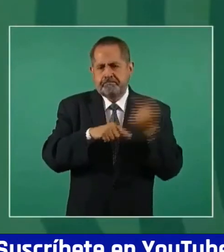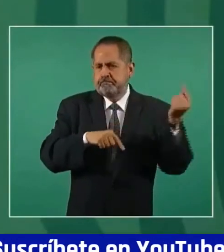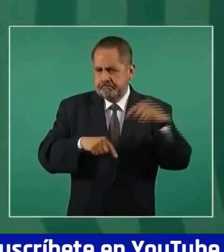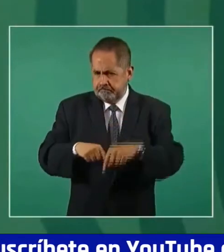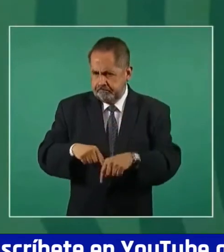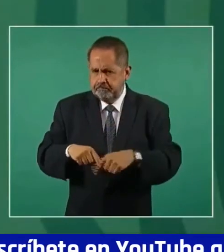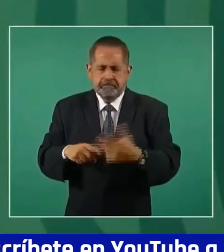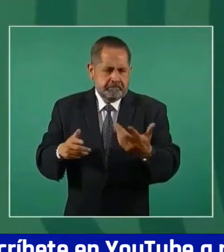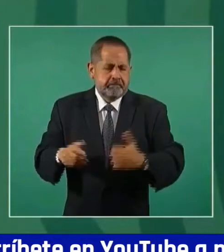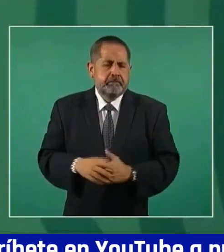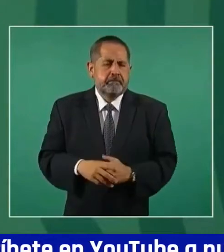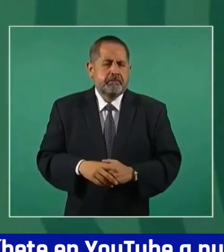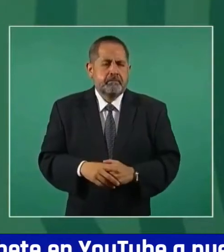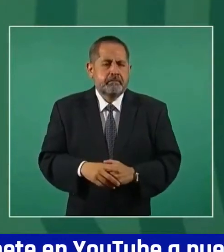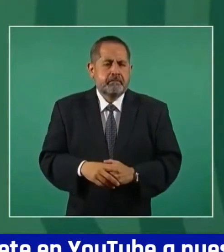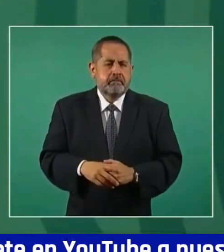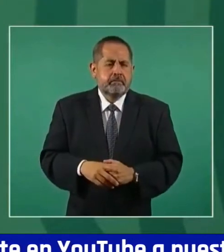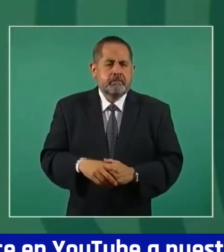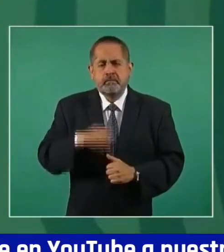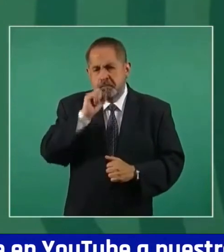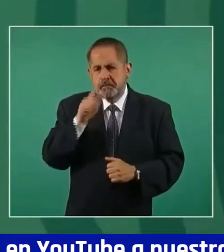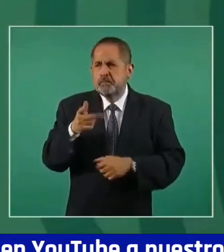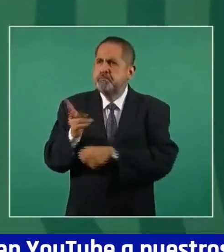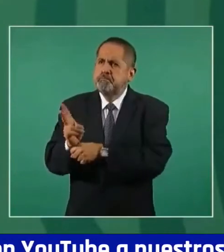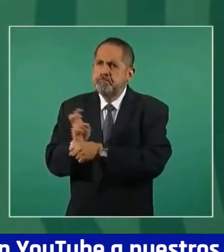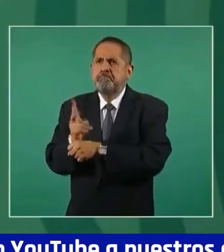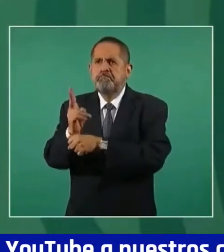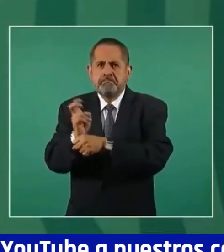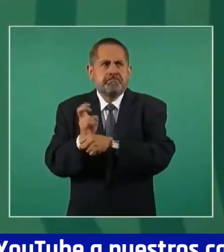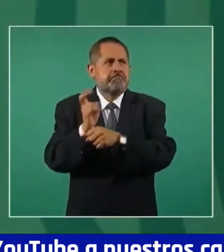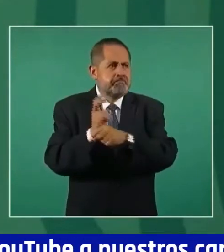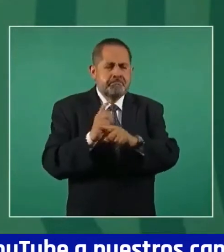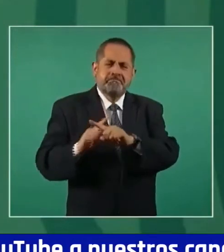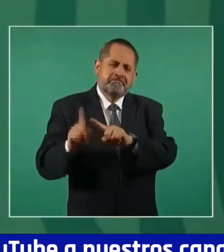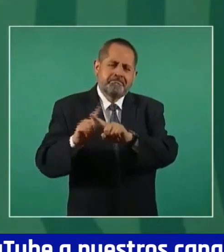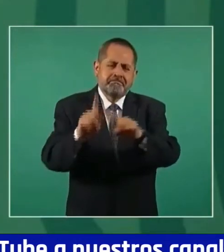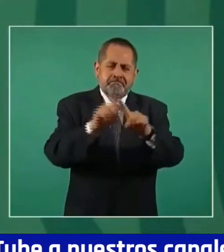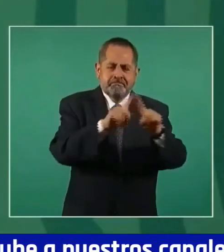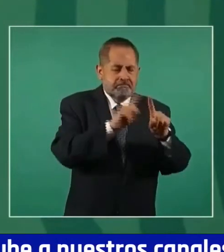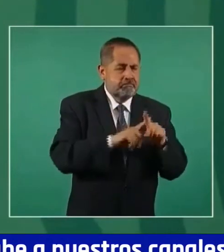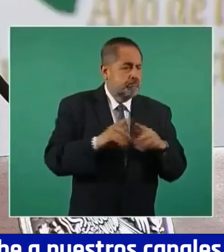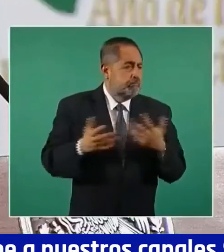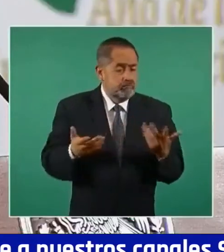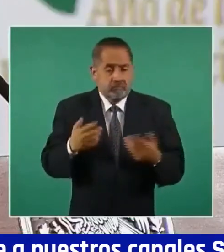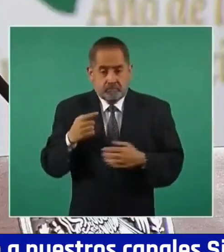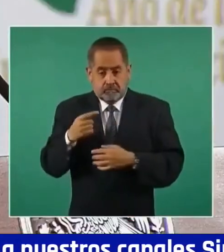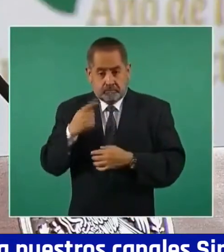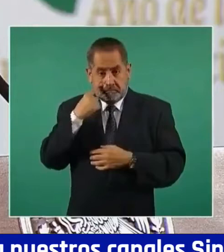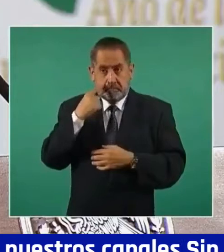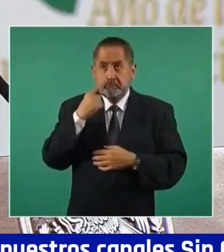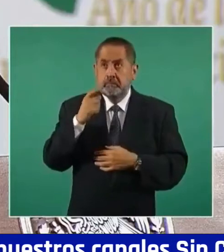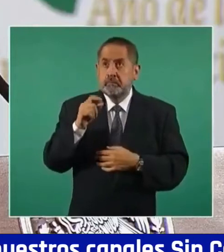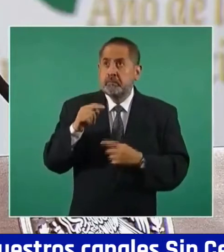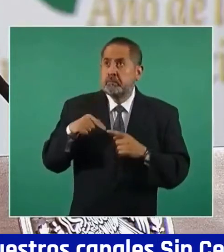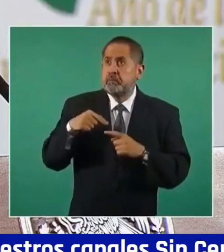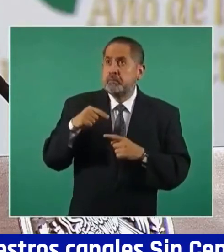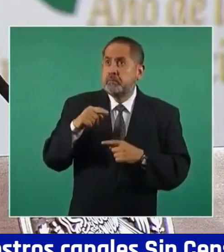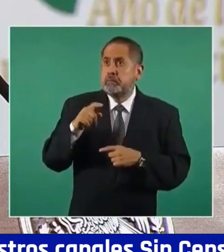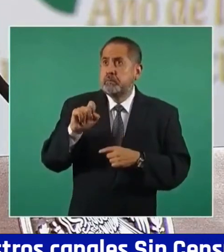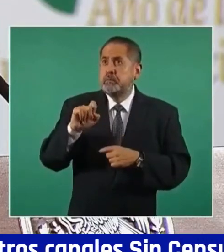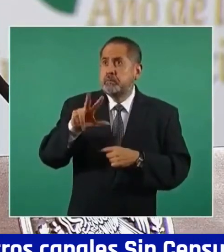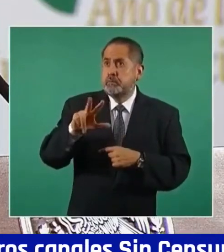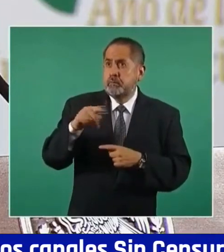Unidos. Y así también hay invitaciones, porque al día siguiente, bueno, el